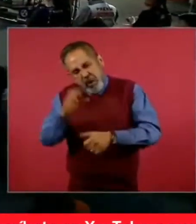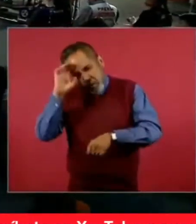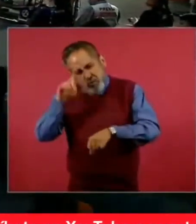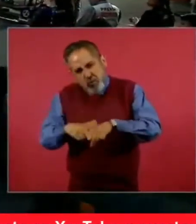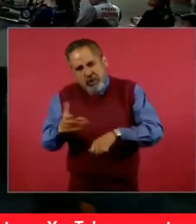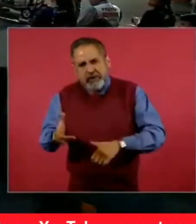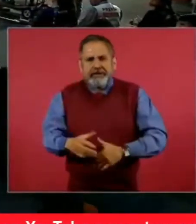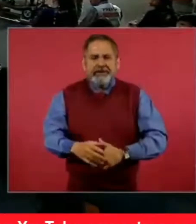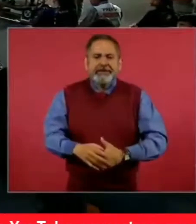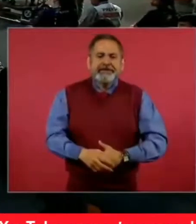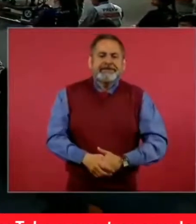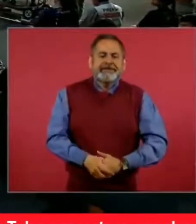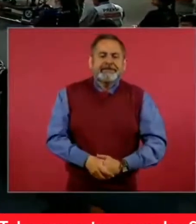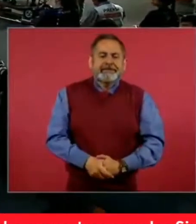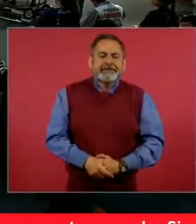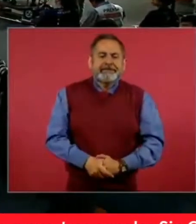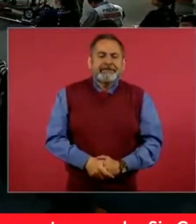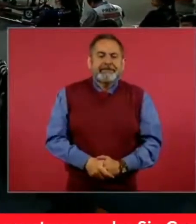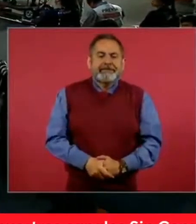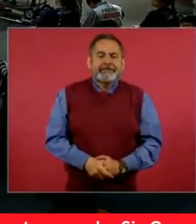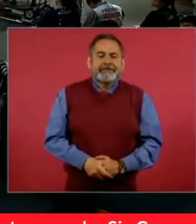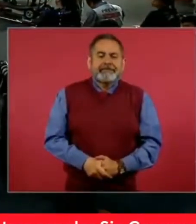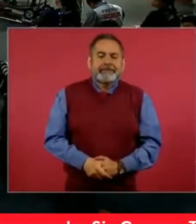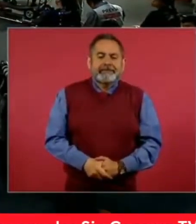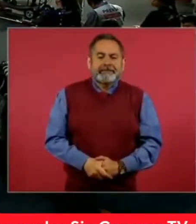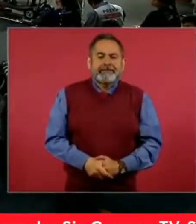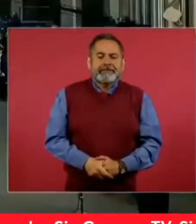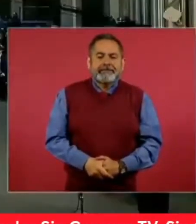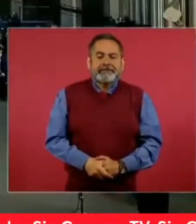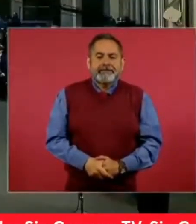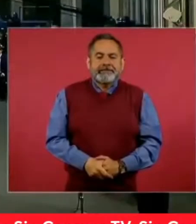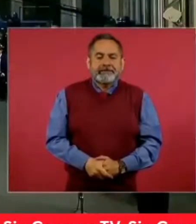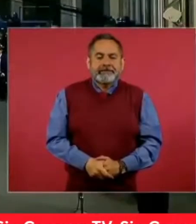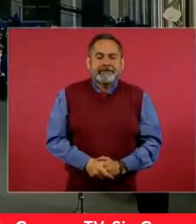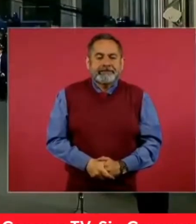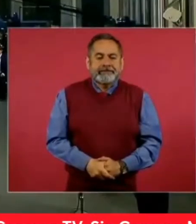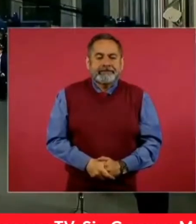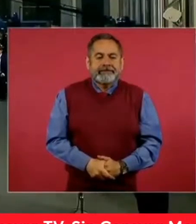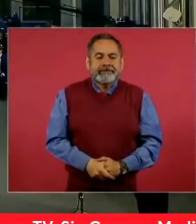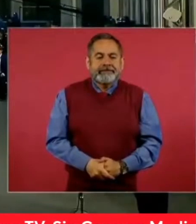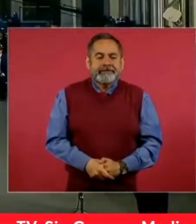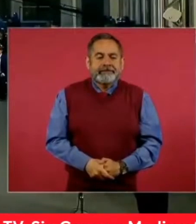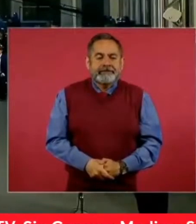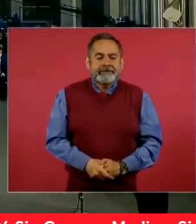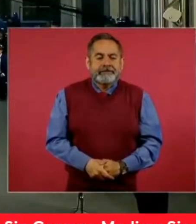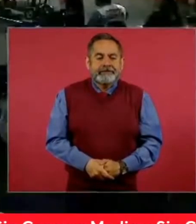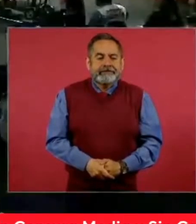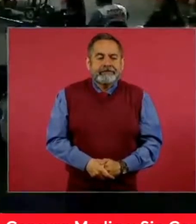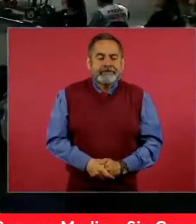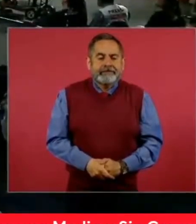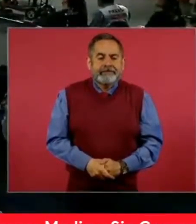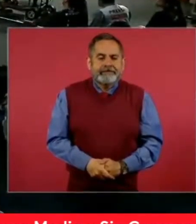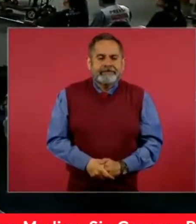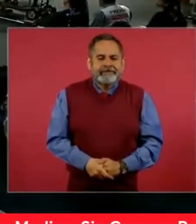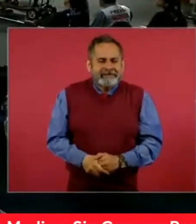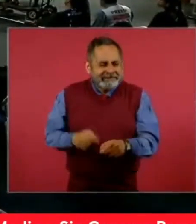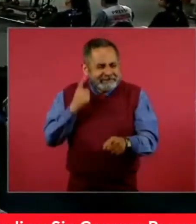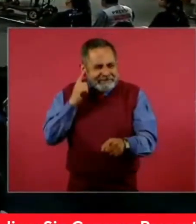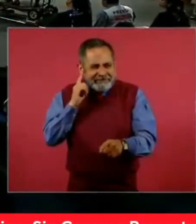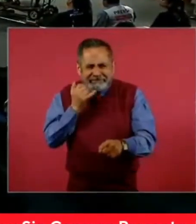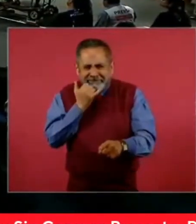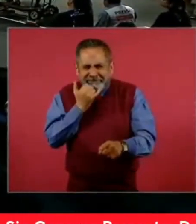A finales de septiembre lo tendremos listo para que las 4 secciones se conozcan, y agradecer nada más a los equipos